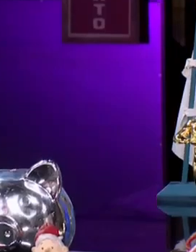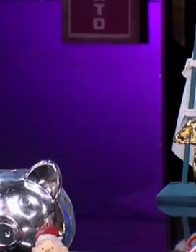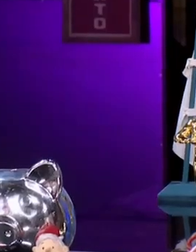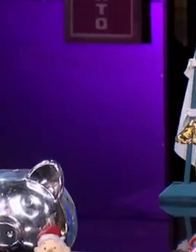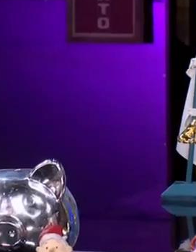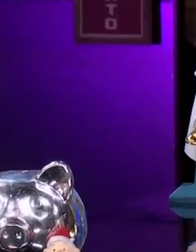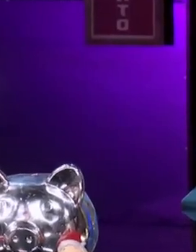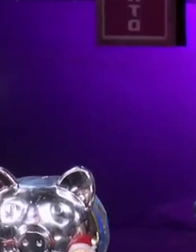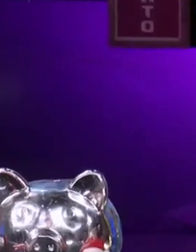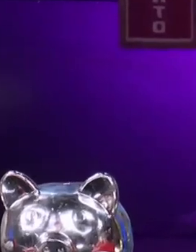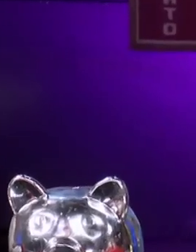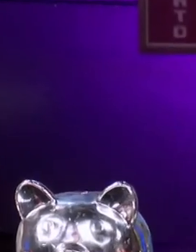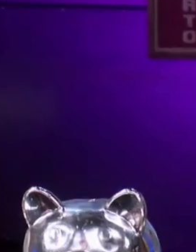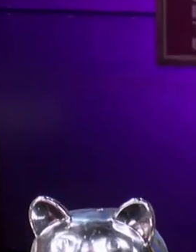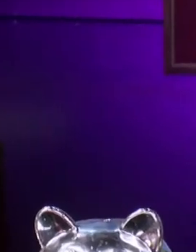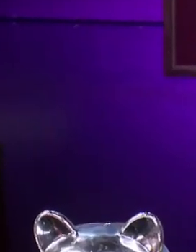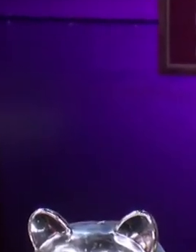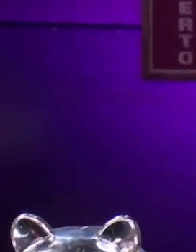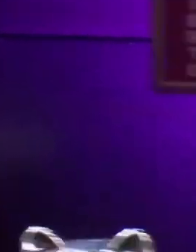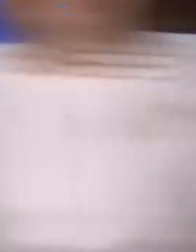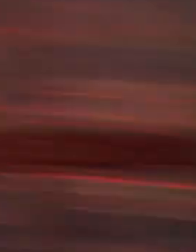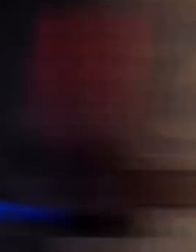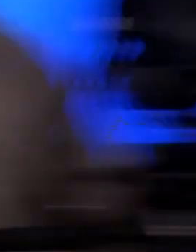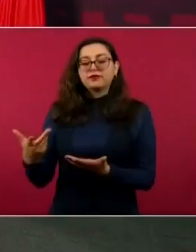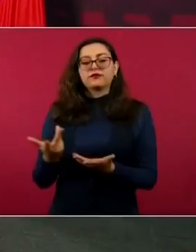Mientras tanto, vamos con más información con Ina Cervantes.